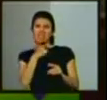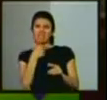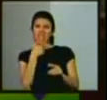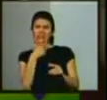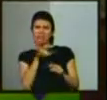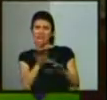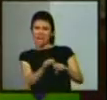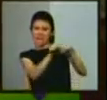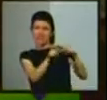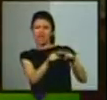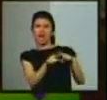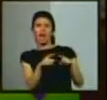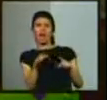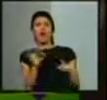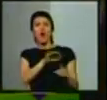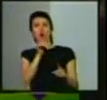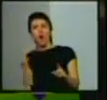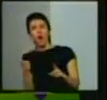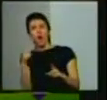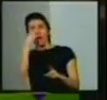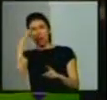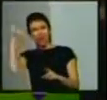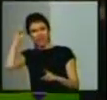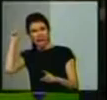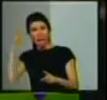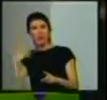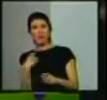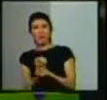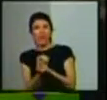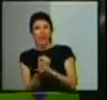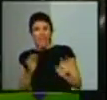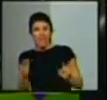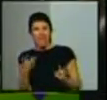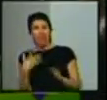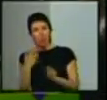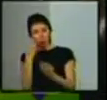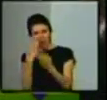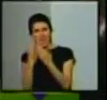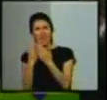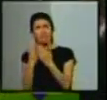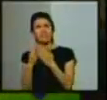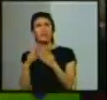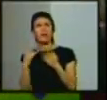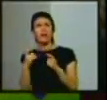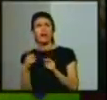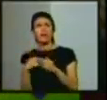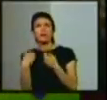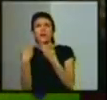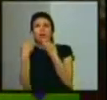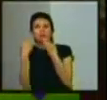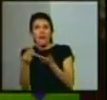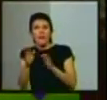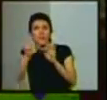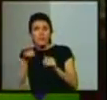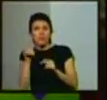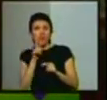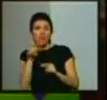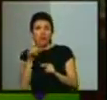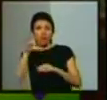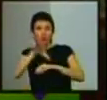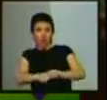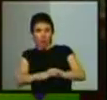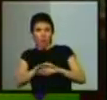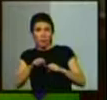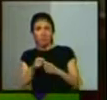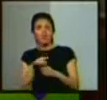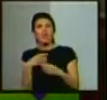vez que Mandela es liberado, enfrenta la necesidad de entender un puente a aquellos que lo habían encarcelado.